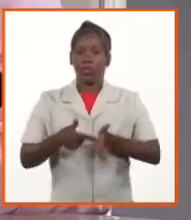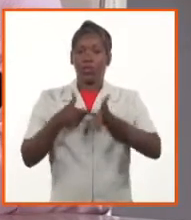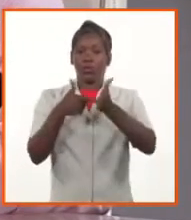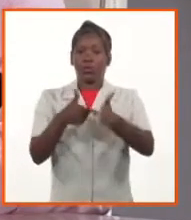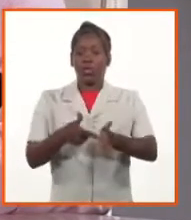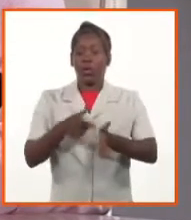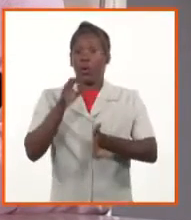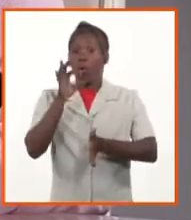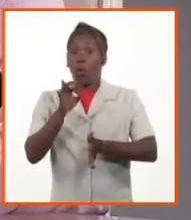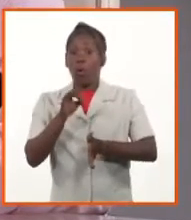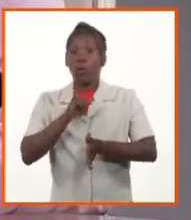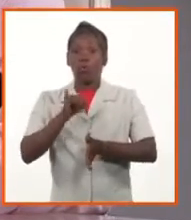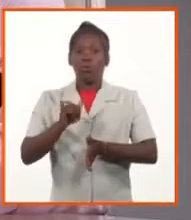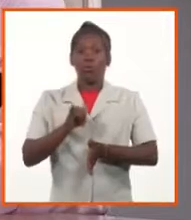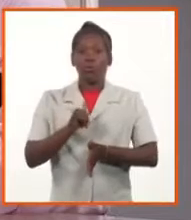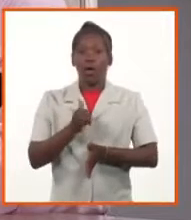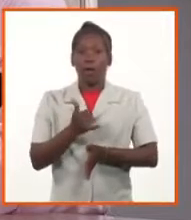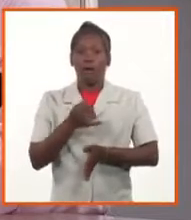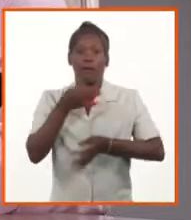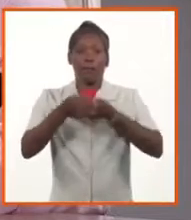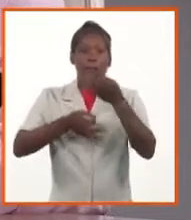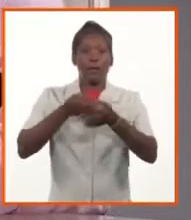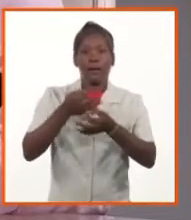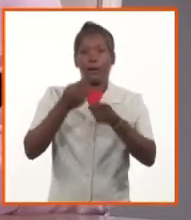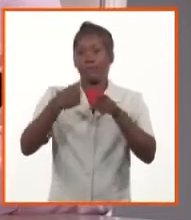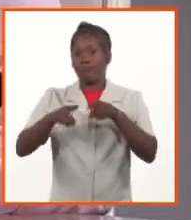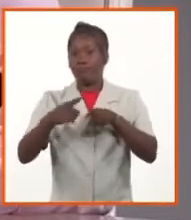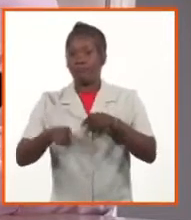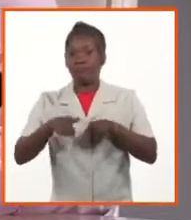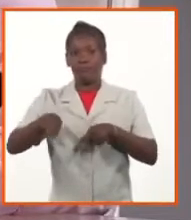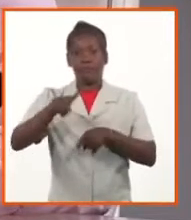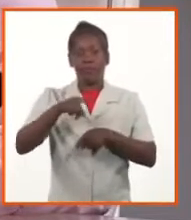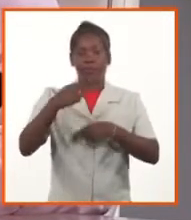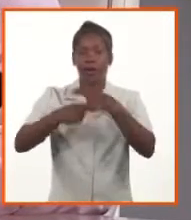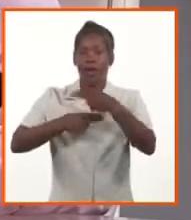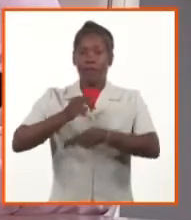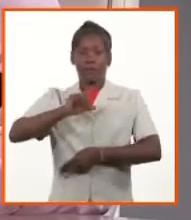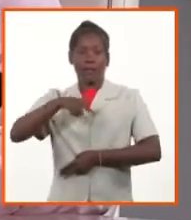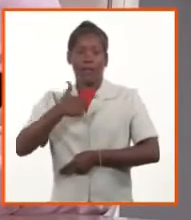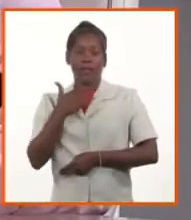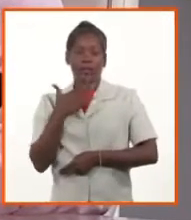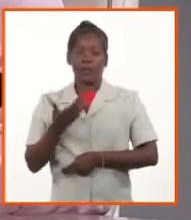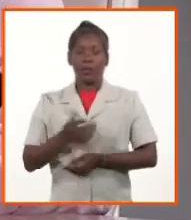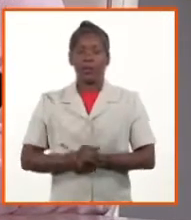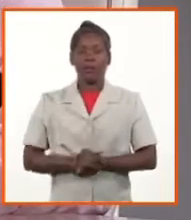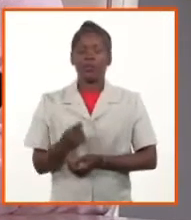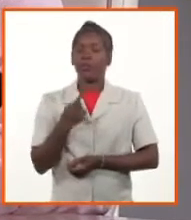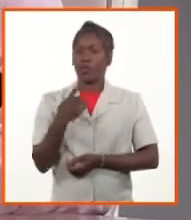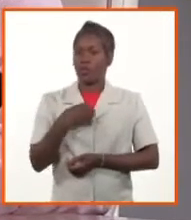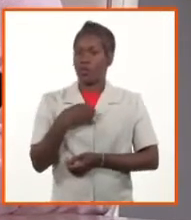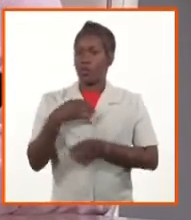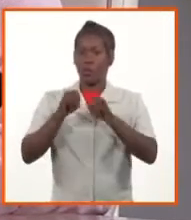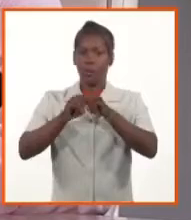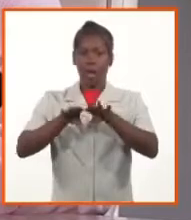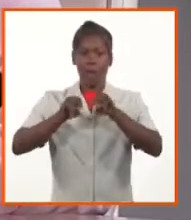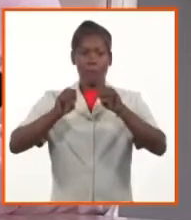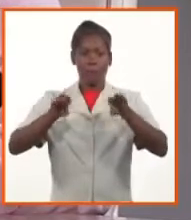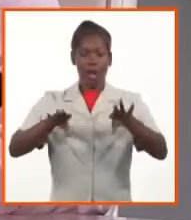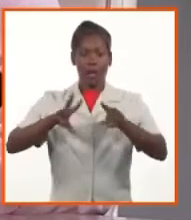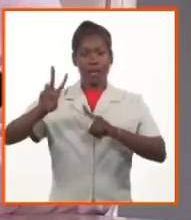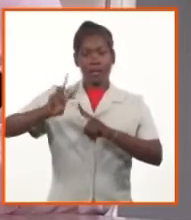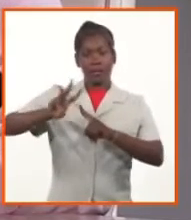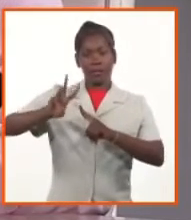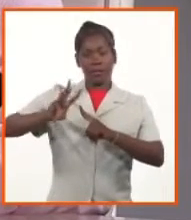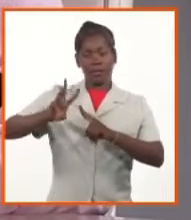También tenemos otro espacio en la televisión, a esta hora, Es un programa informativo que tiene un